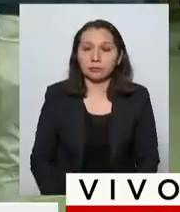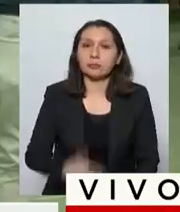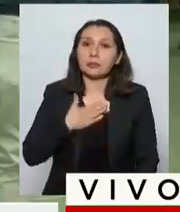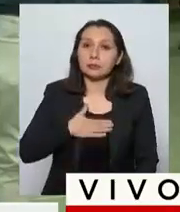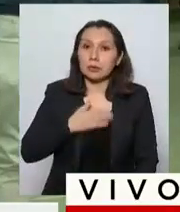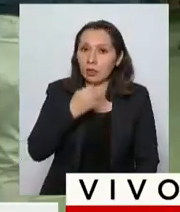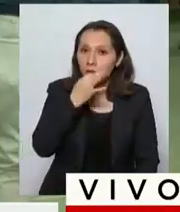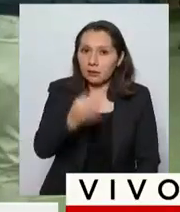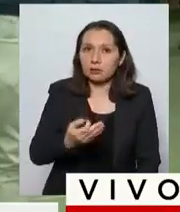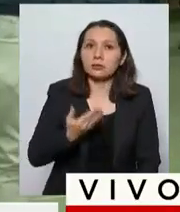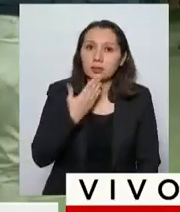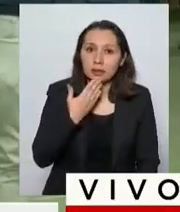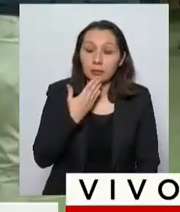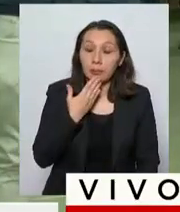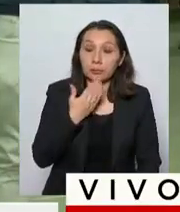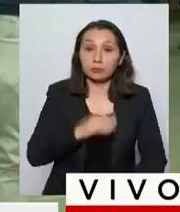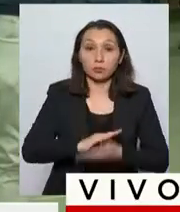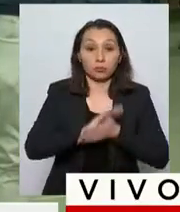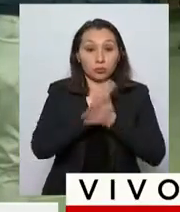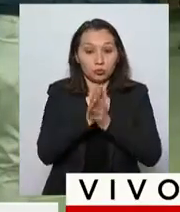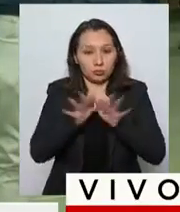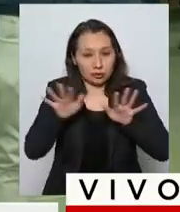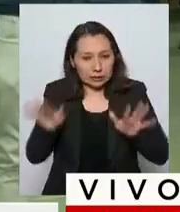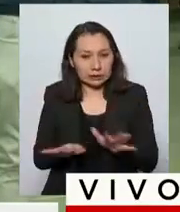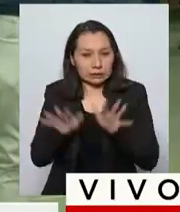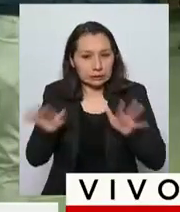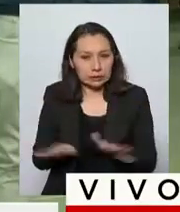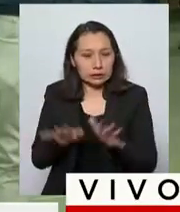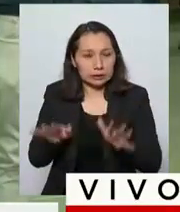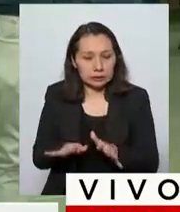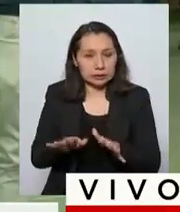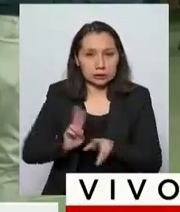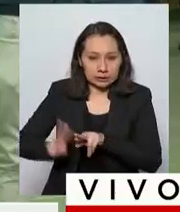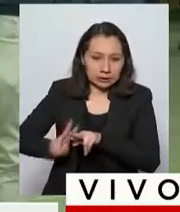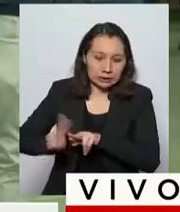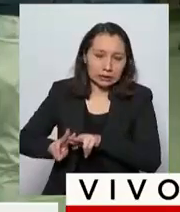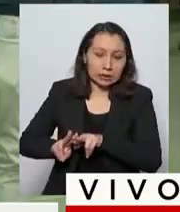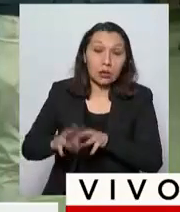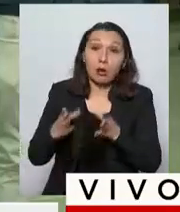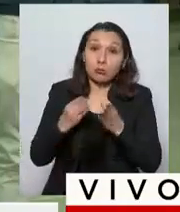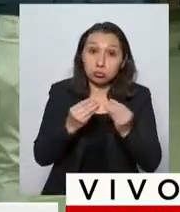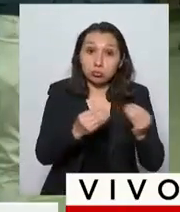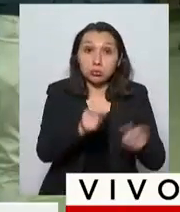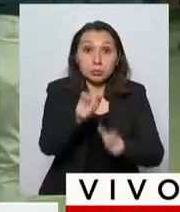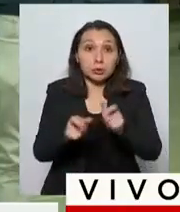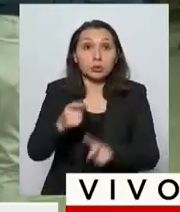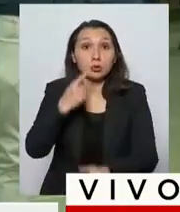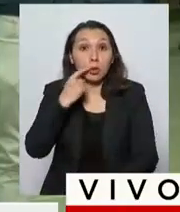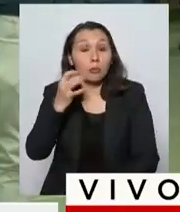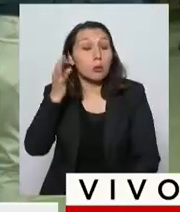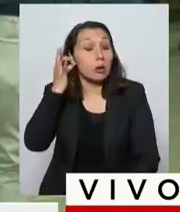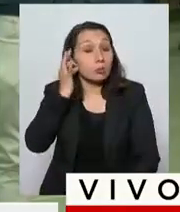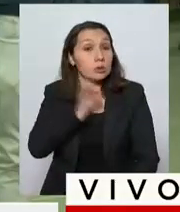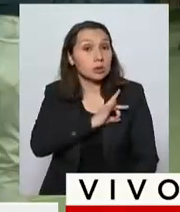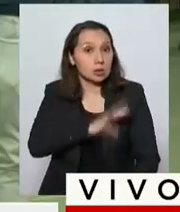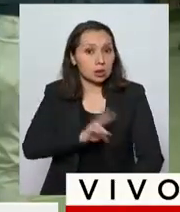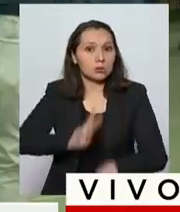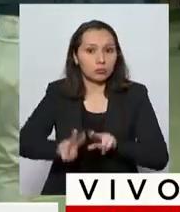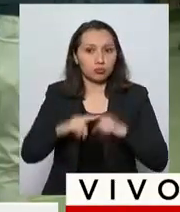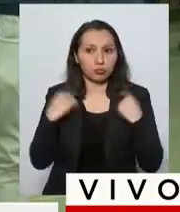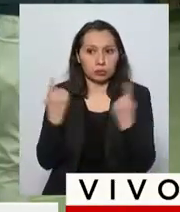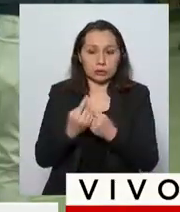decir también que todos los esfuerzos que tantas chilenas y chilenos estamos